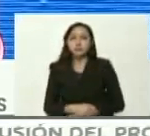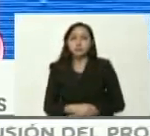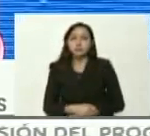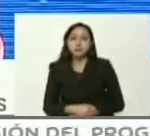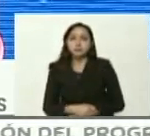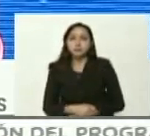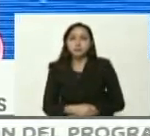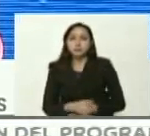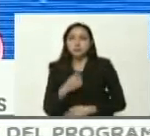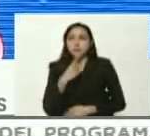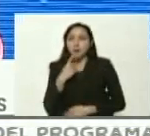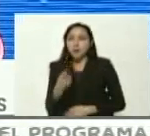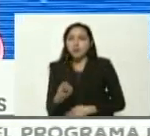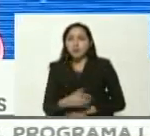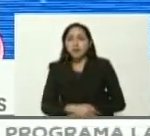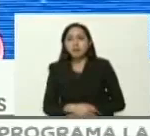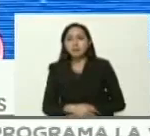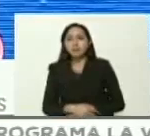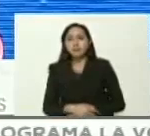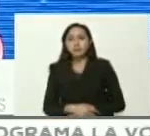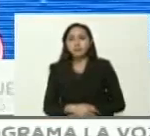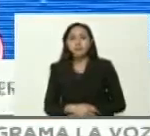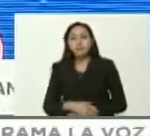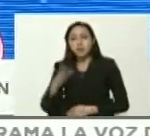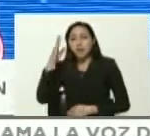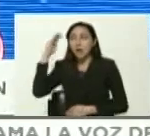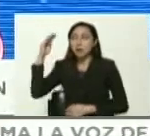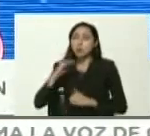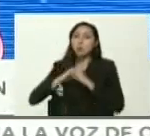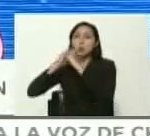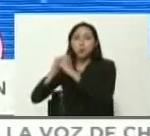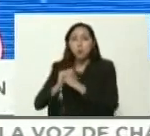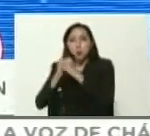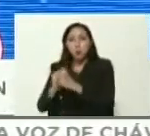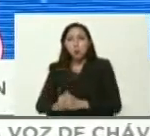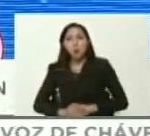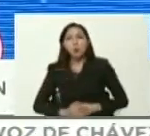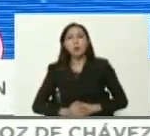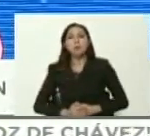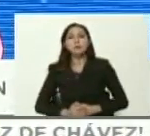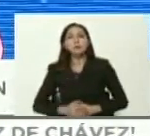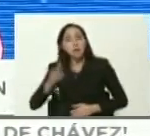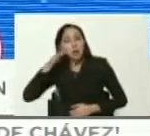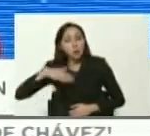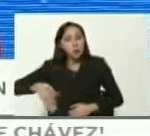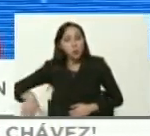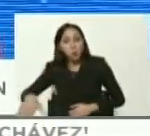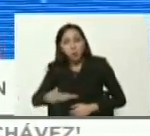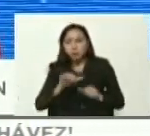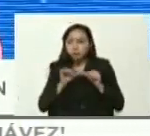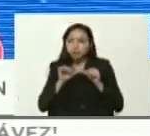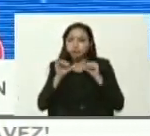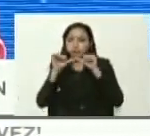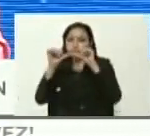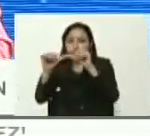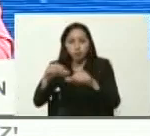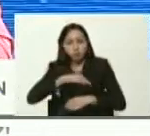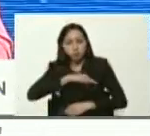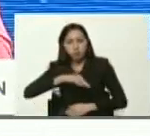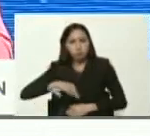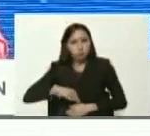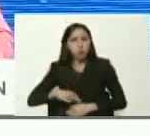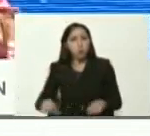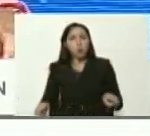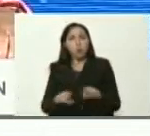Como dice el dicho, pues, a Dios rogando y con el pueblo avanzando. Así nosotros debemos